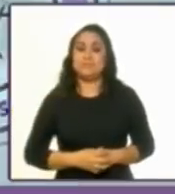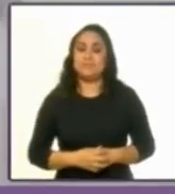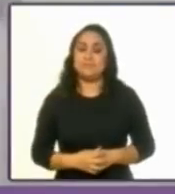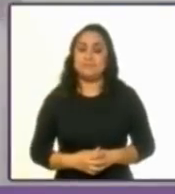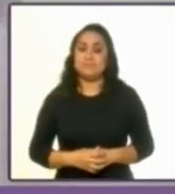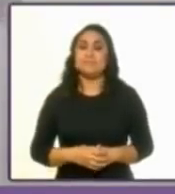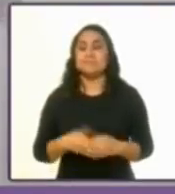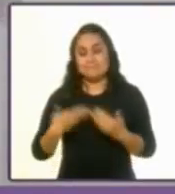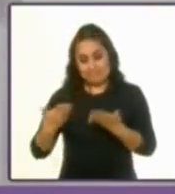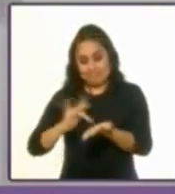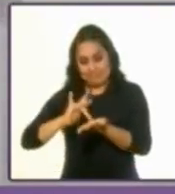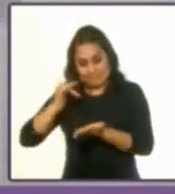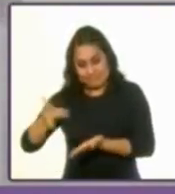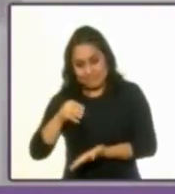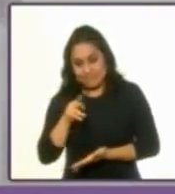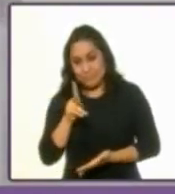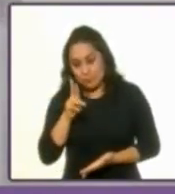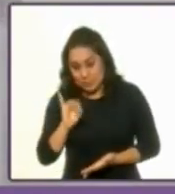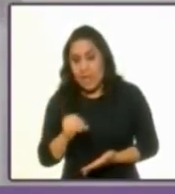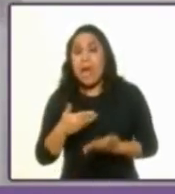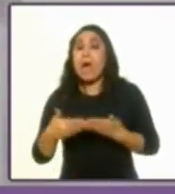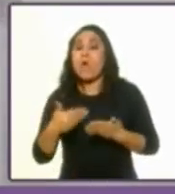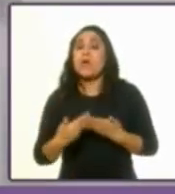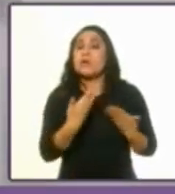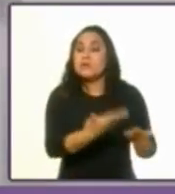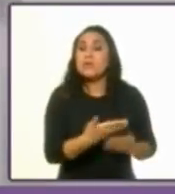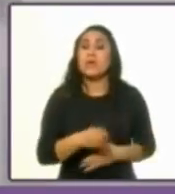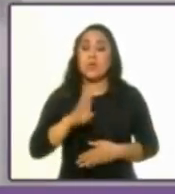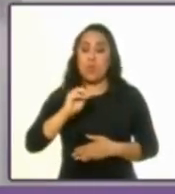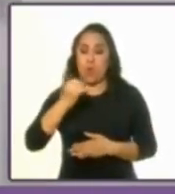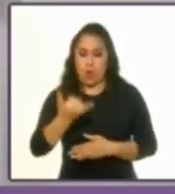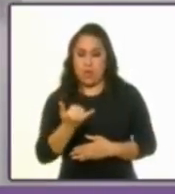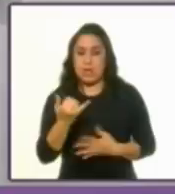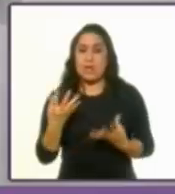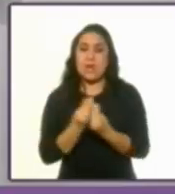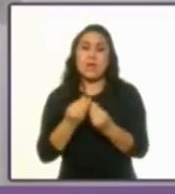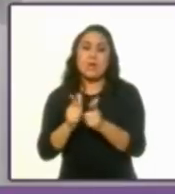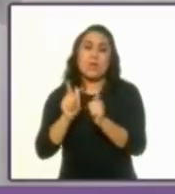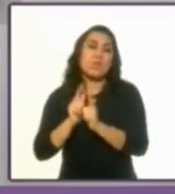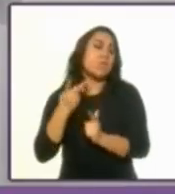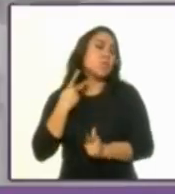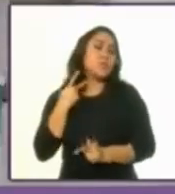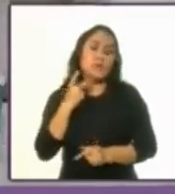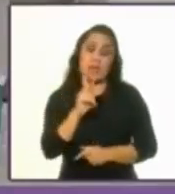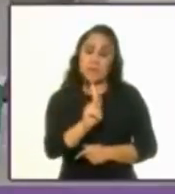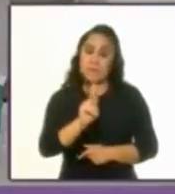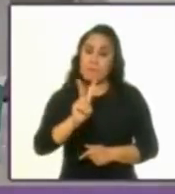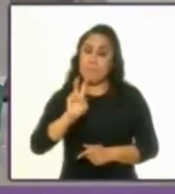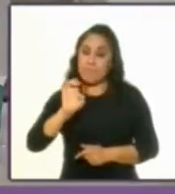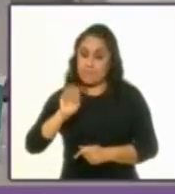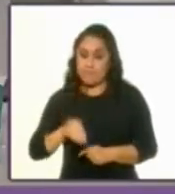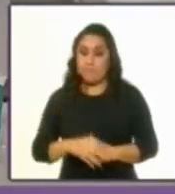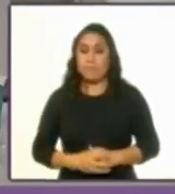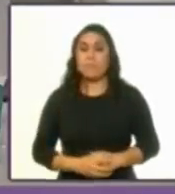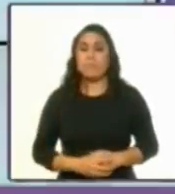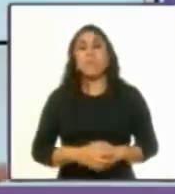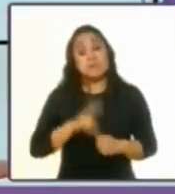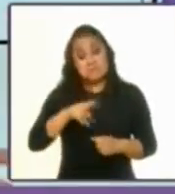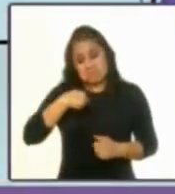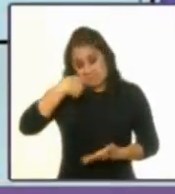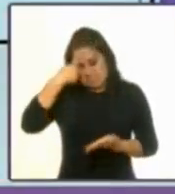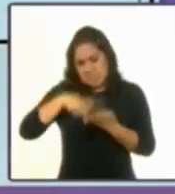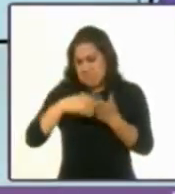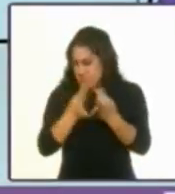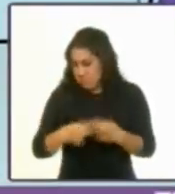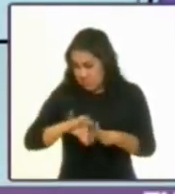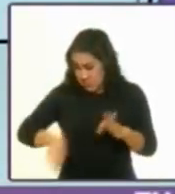muchas gracias tiene ahora la palabra la candidata por el partido verde ecologísta gracias no creo que es muy importante decir la